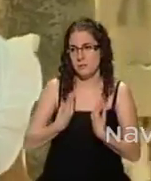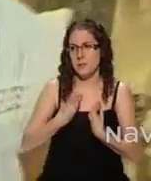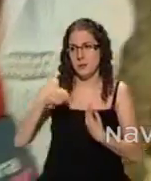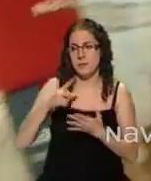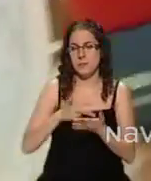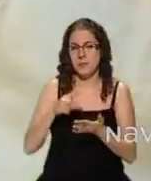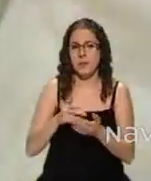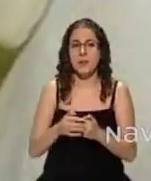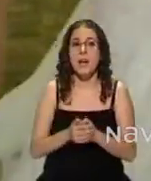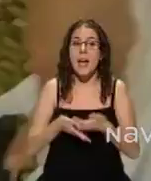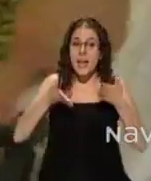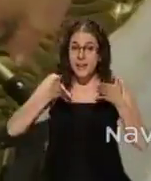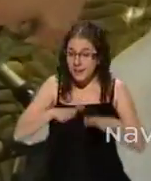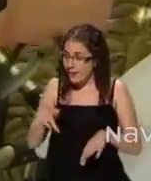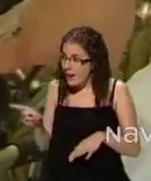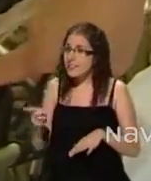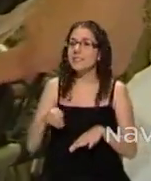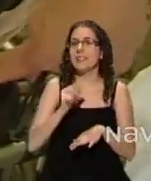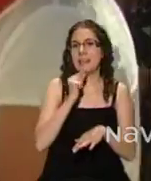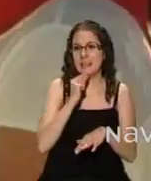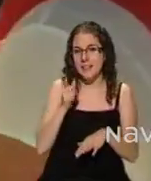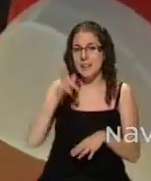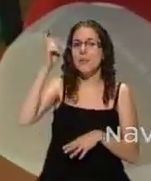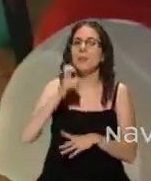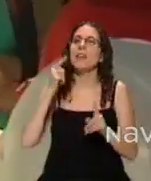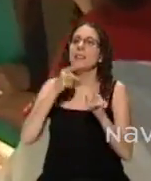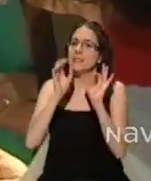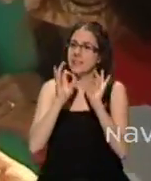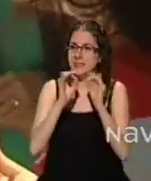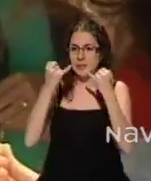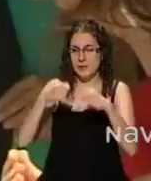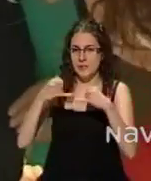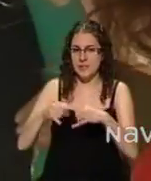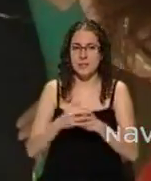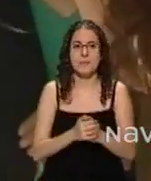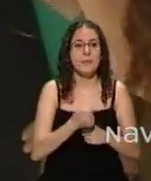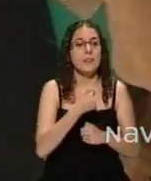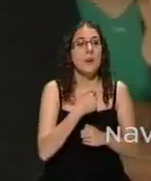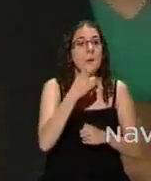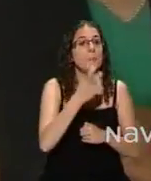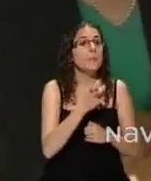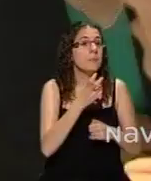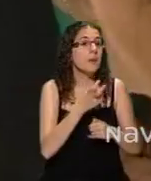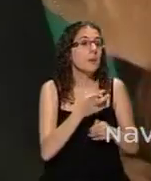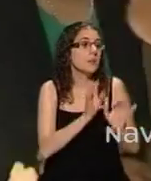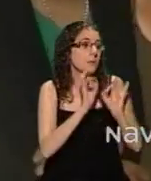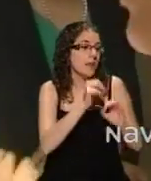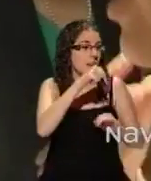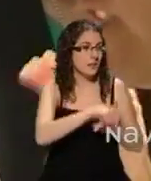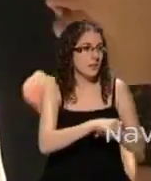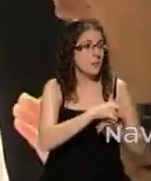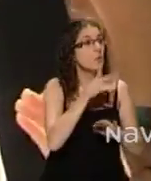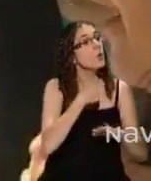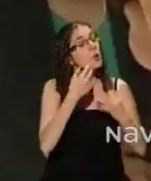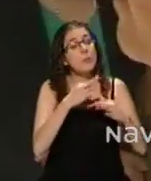nieta, han venido para las fiestas. Mira, en primer lugar he venido a pasarlo aquí porque vivo en Pamplona. Ah, bueno. ¿Pero